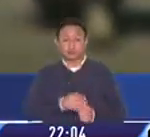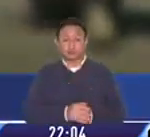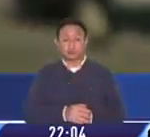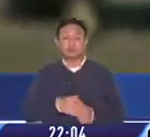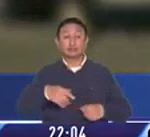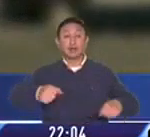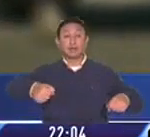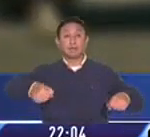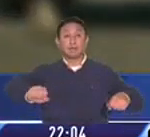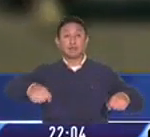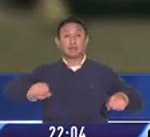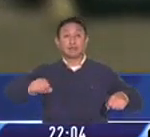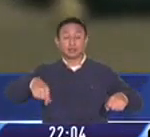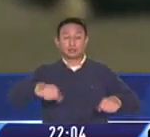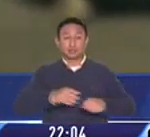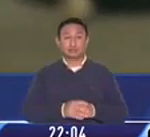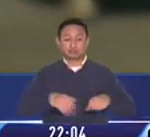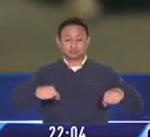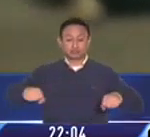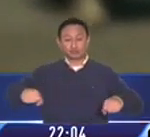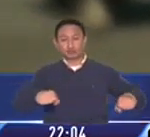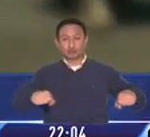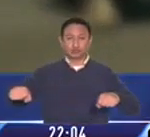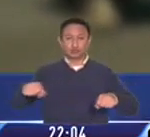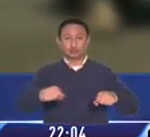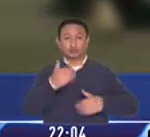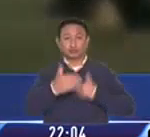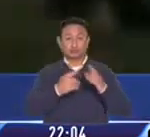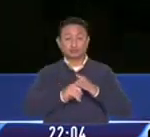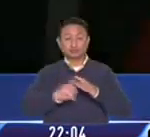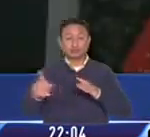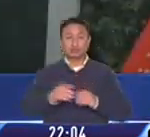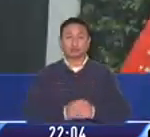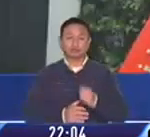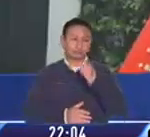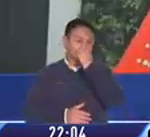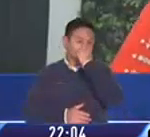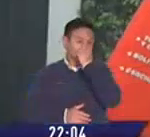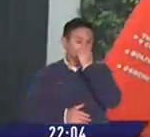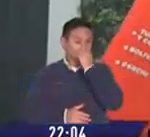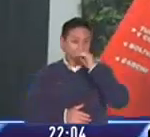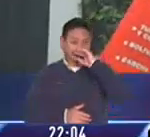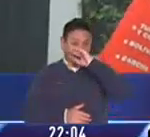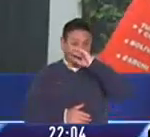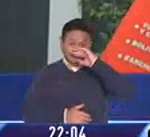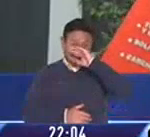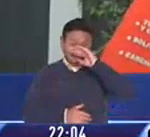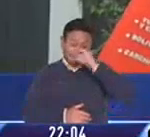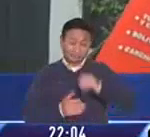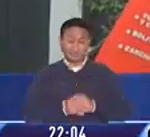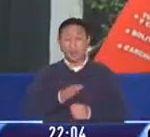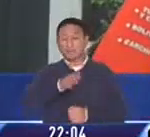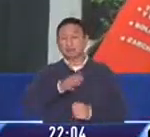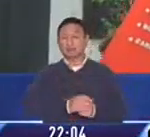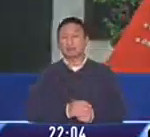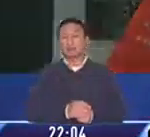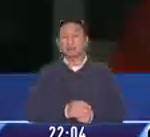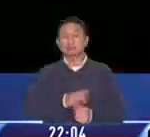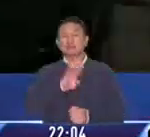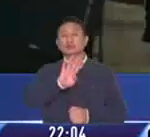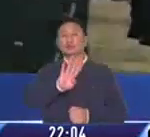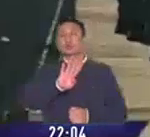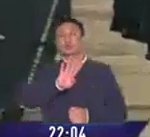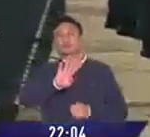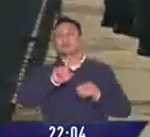utilizado motocicletas para su movilización y posterior huida. La víctima nos indica que aproximadamente serían entre 4 a 6